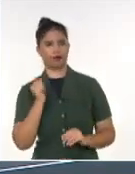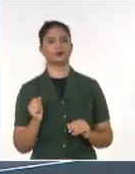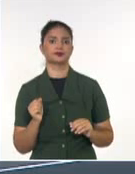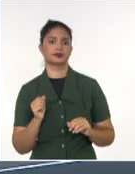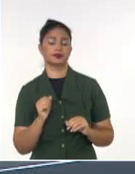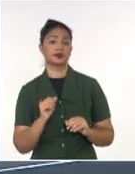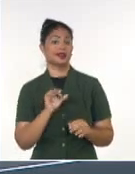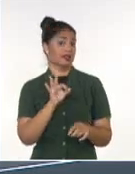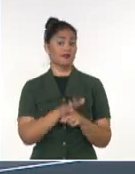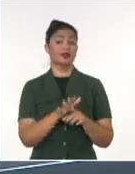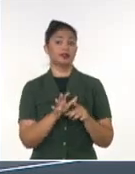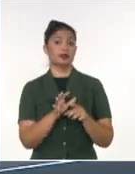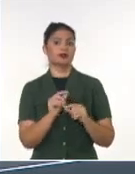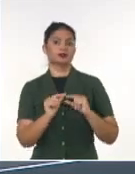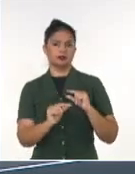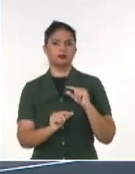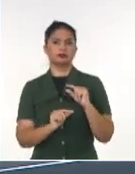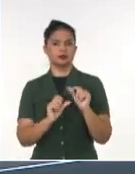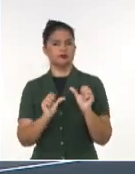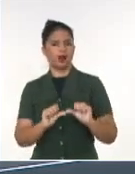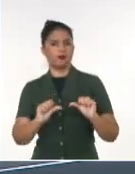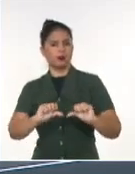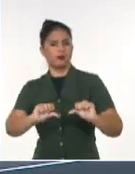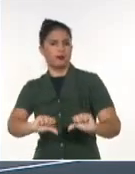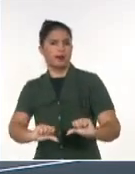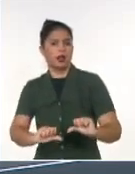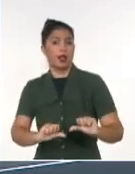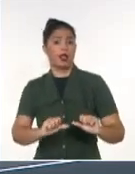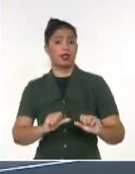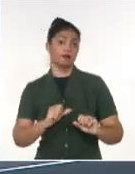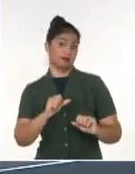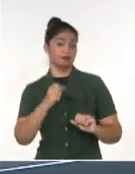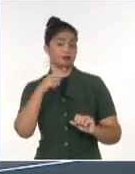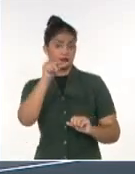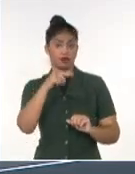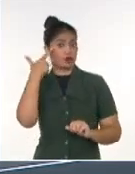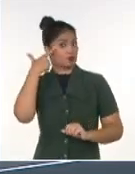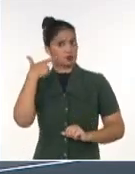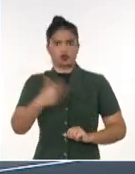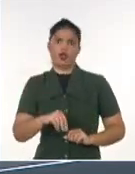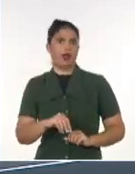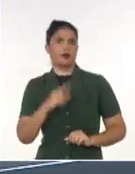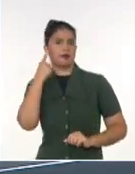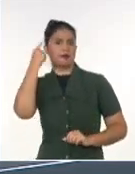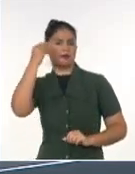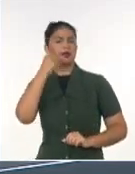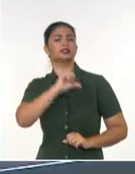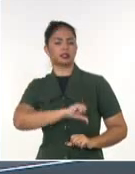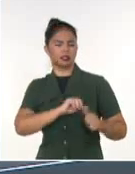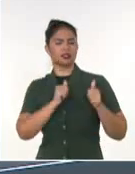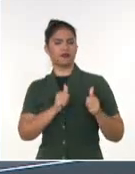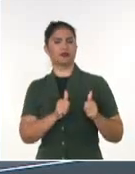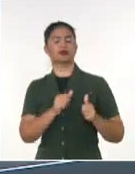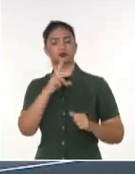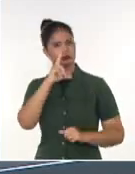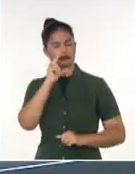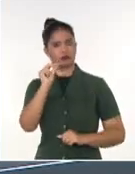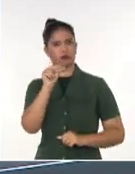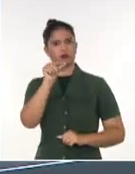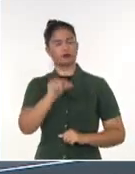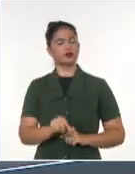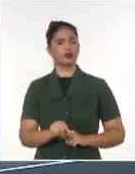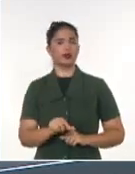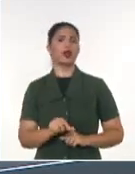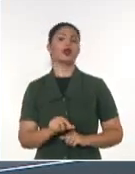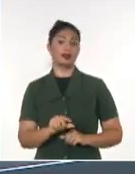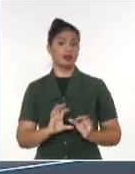periodo crítico, que así le decimos, un periodo crítico de la enfermedad, donde pueden aparecer signos de alarma. Y estos signos de alarma son signos de agravamiento